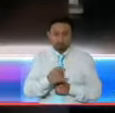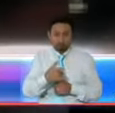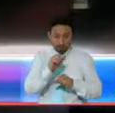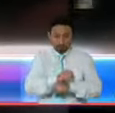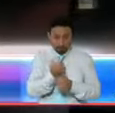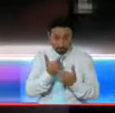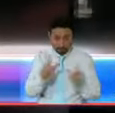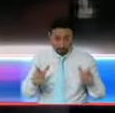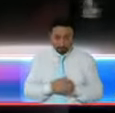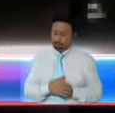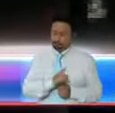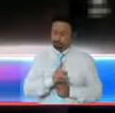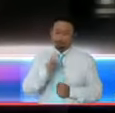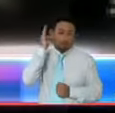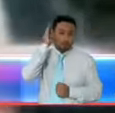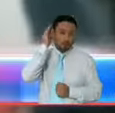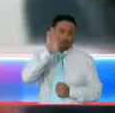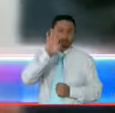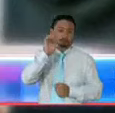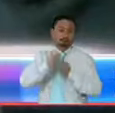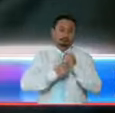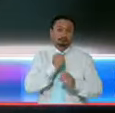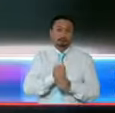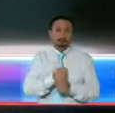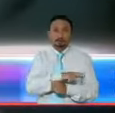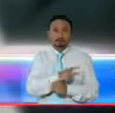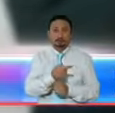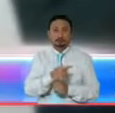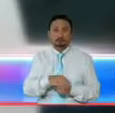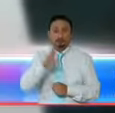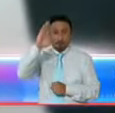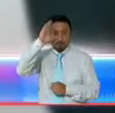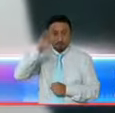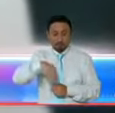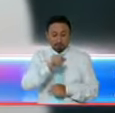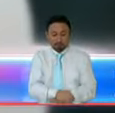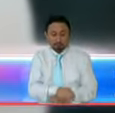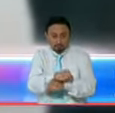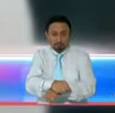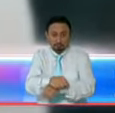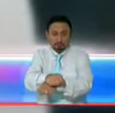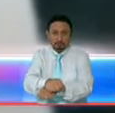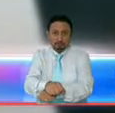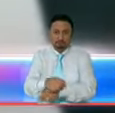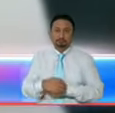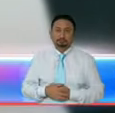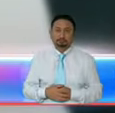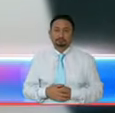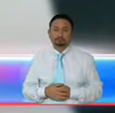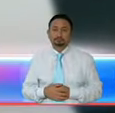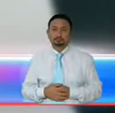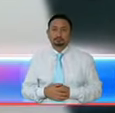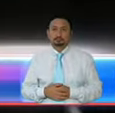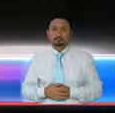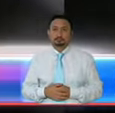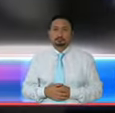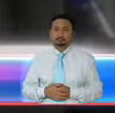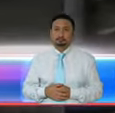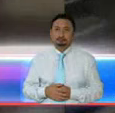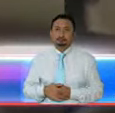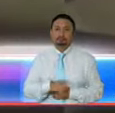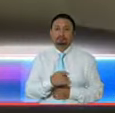acción policial. La mujer de 40 años de edad se fue escoltada por los otros supuestos integrantes de la red de microtráfico, que